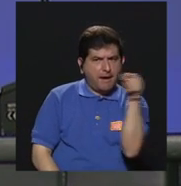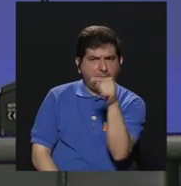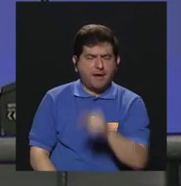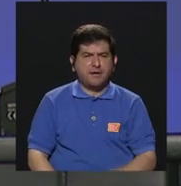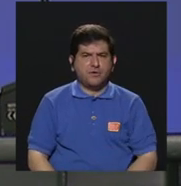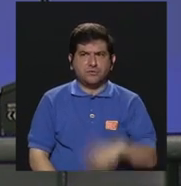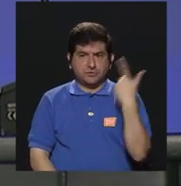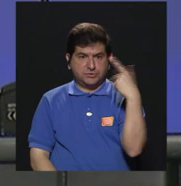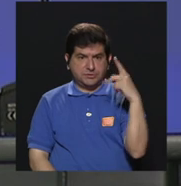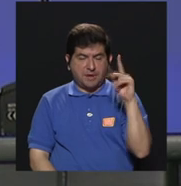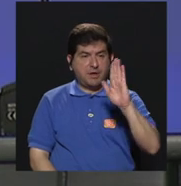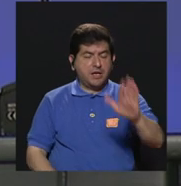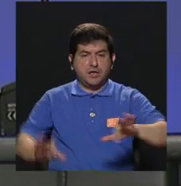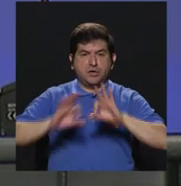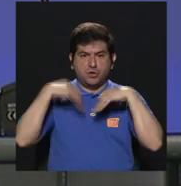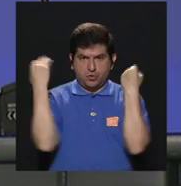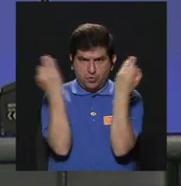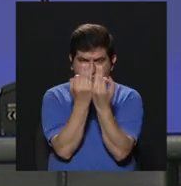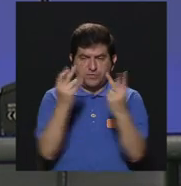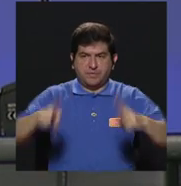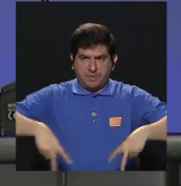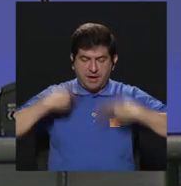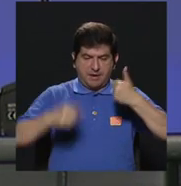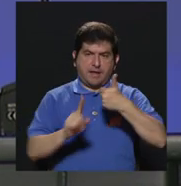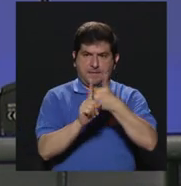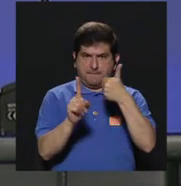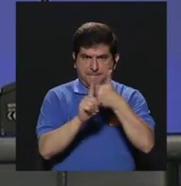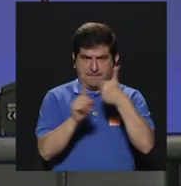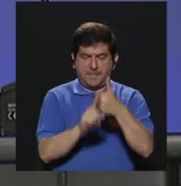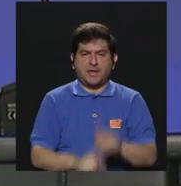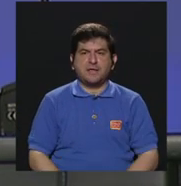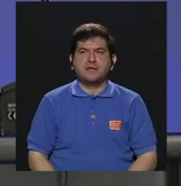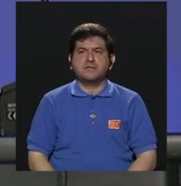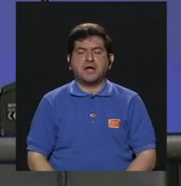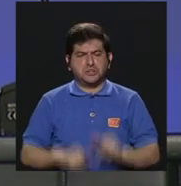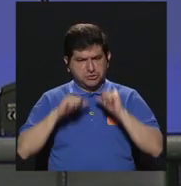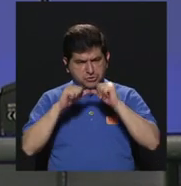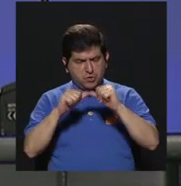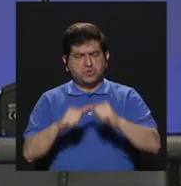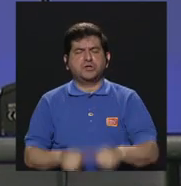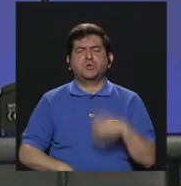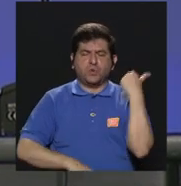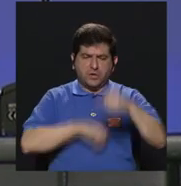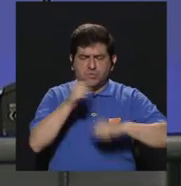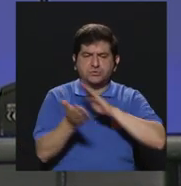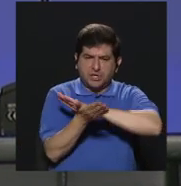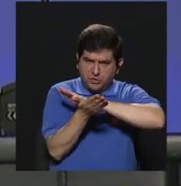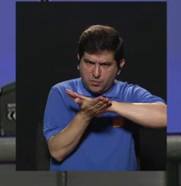a riesgos de sus familias y de sus vidas las banderas de la dignidad